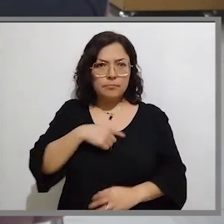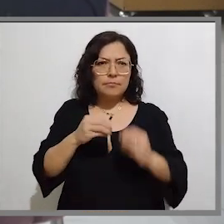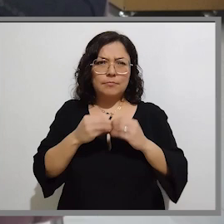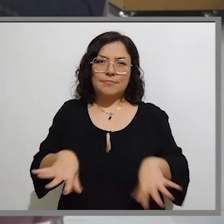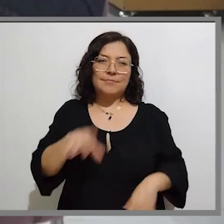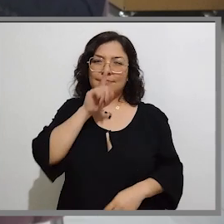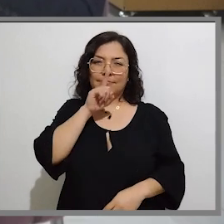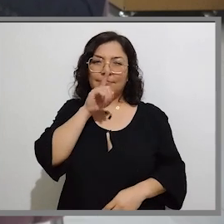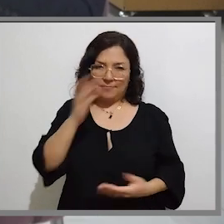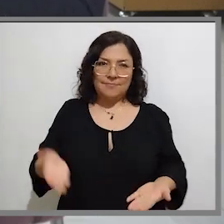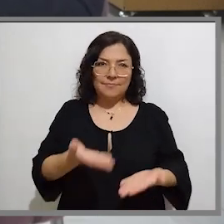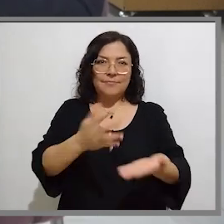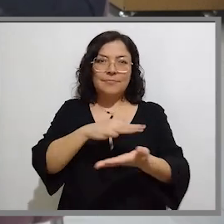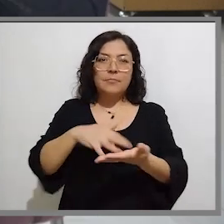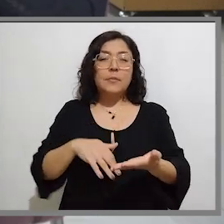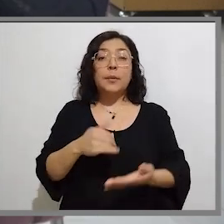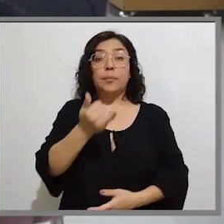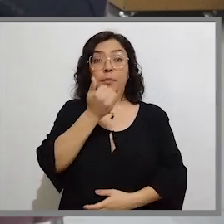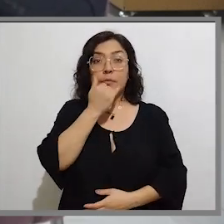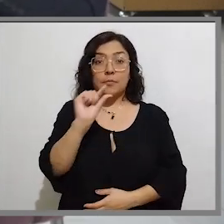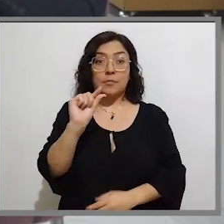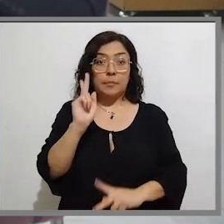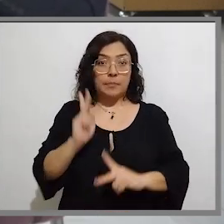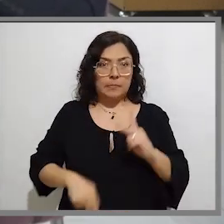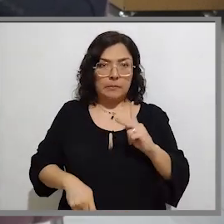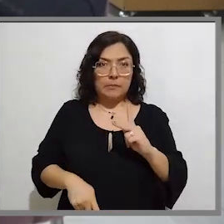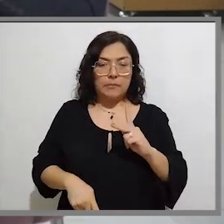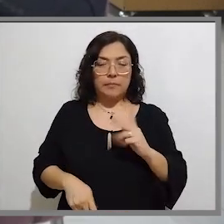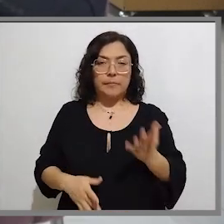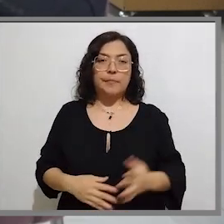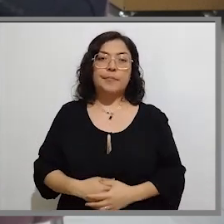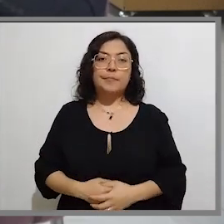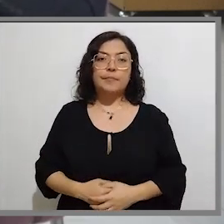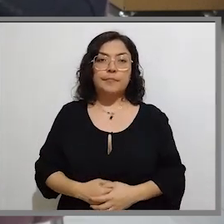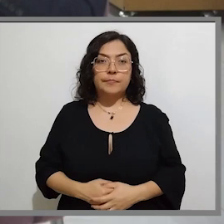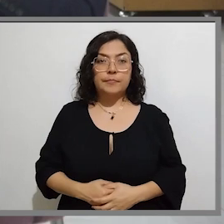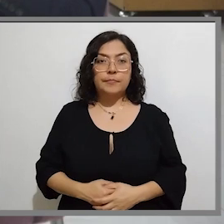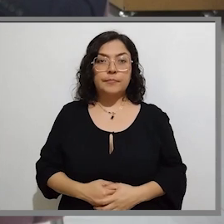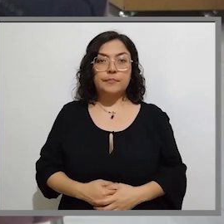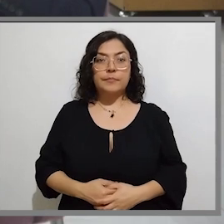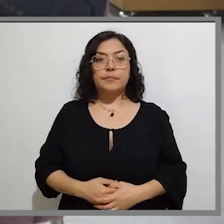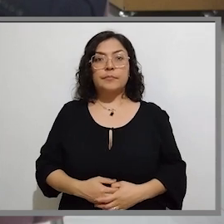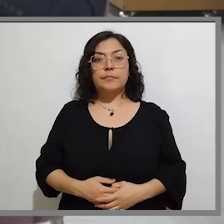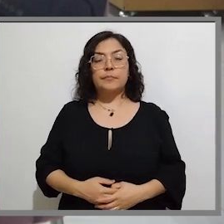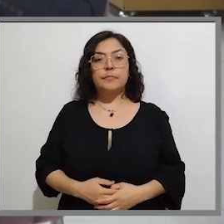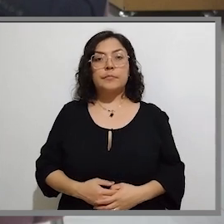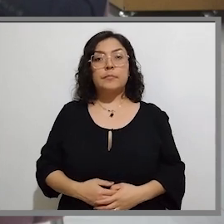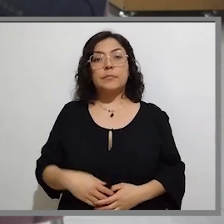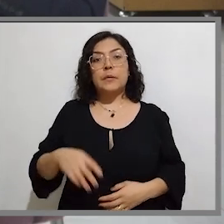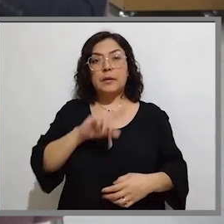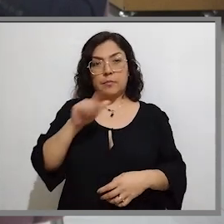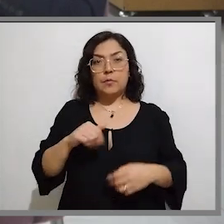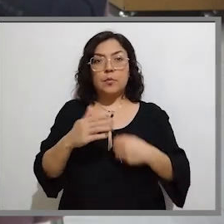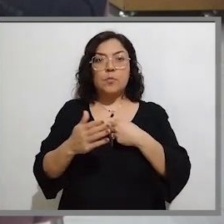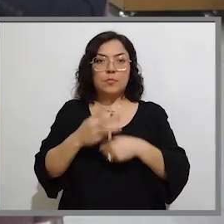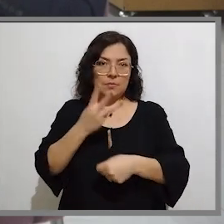Se la recomendamos mucho. Ahorita vamos a hacer una pequeña pausa para poder dar pie al